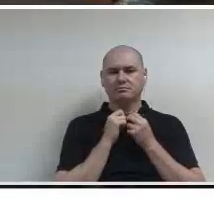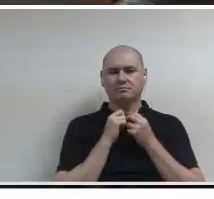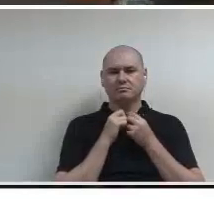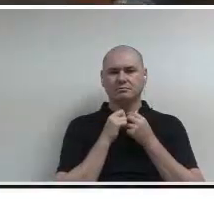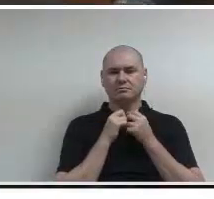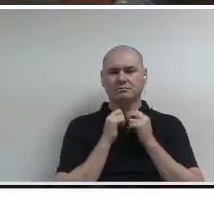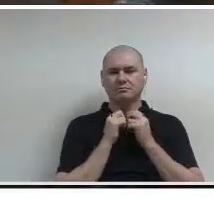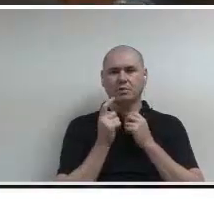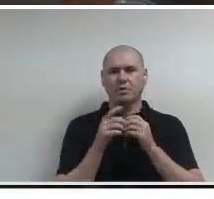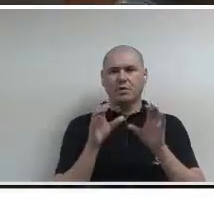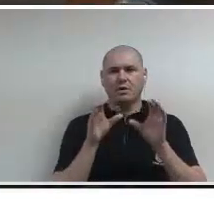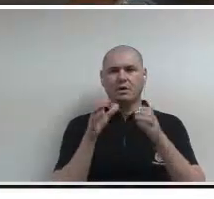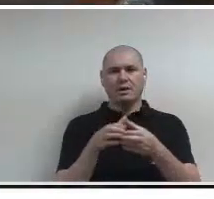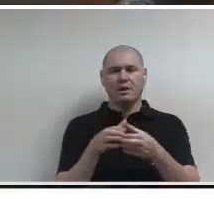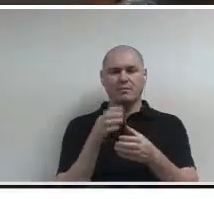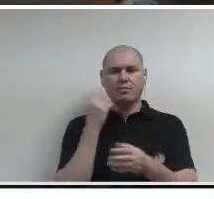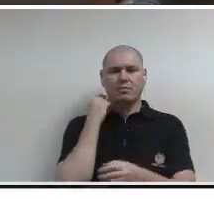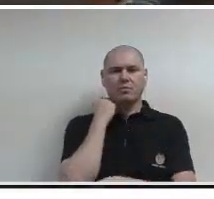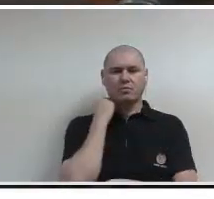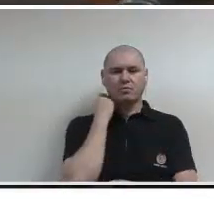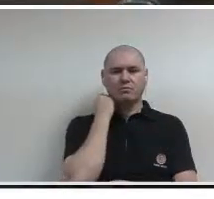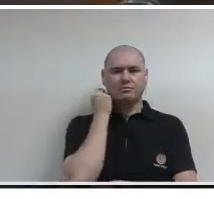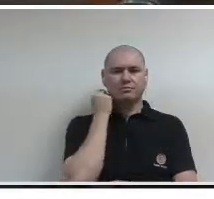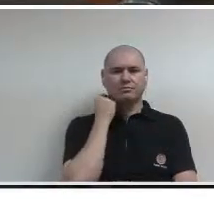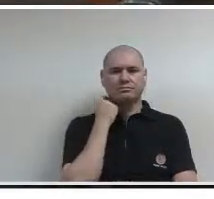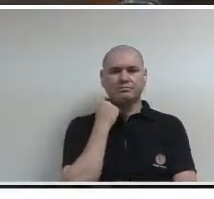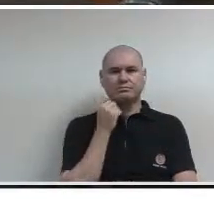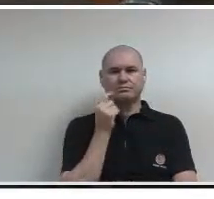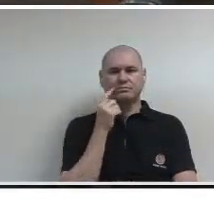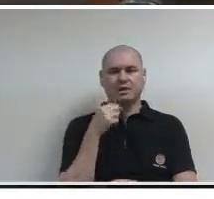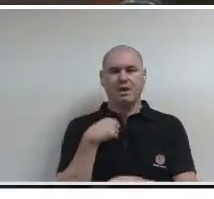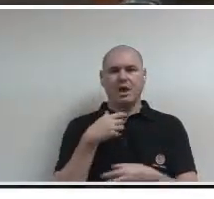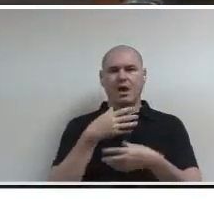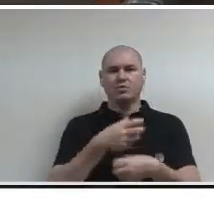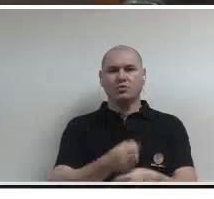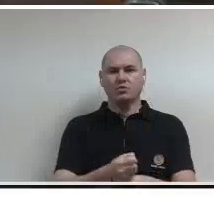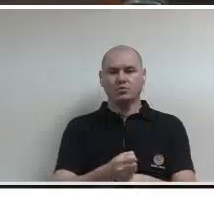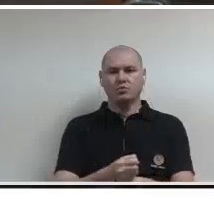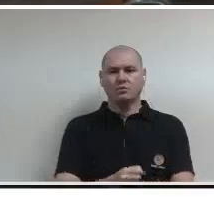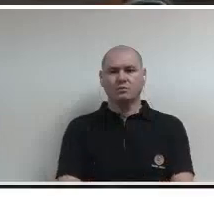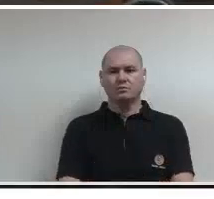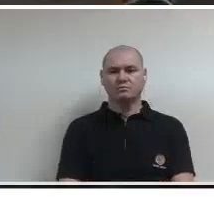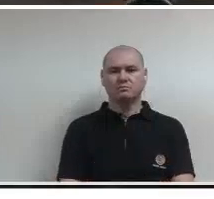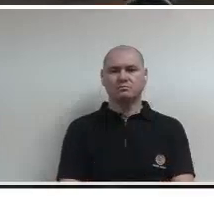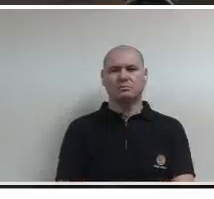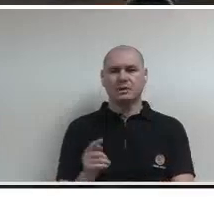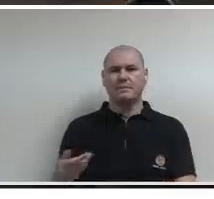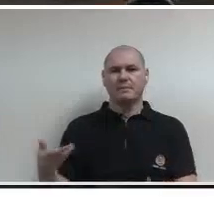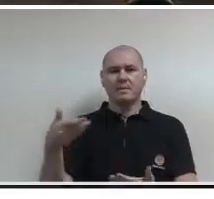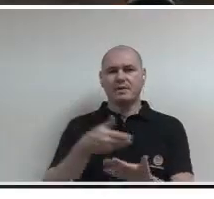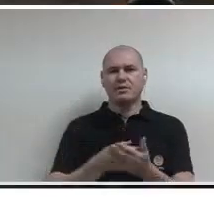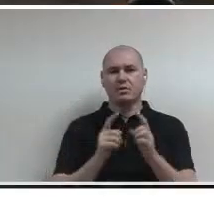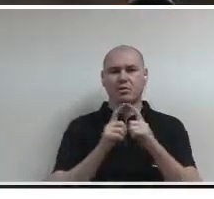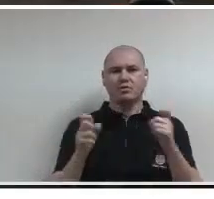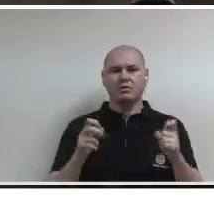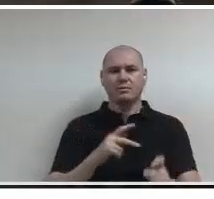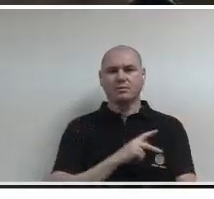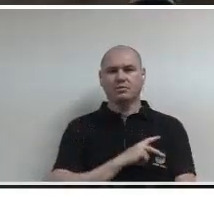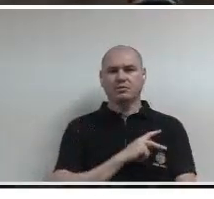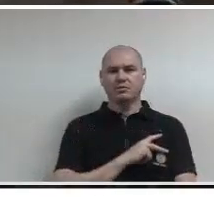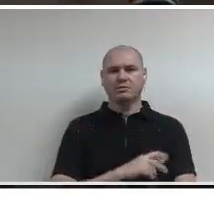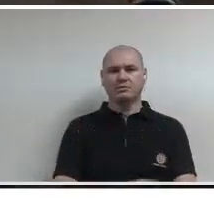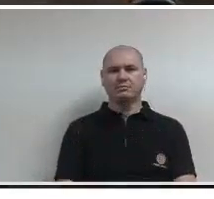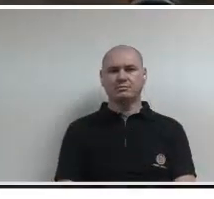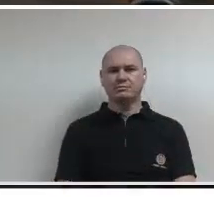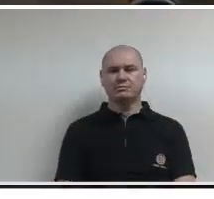no hay por ahí. PTI gremio o ya eso bebe gremio ope ombo o